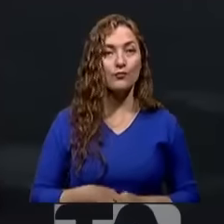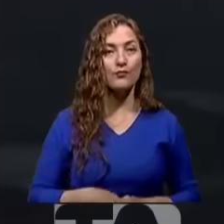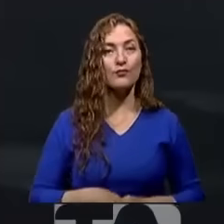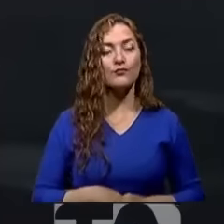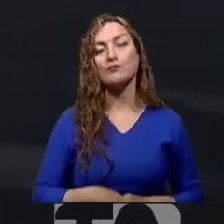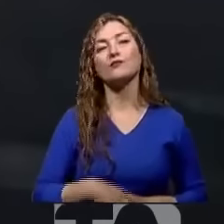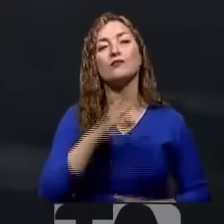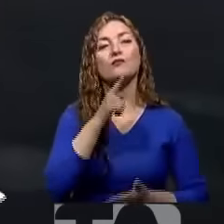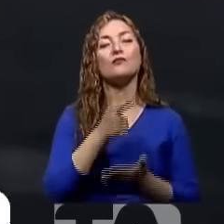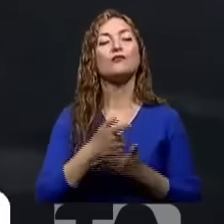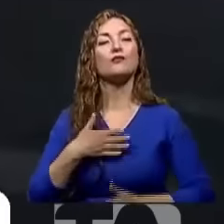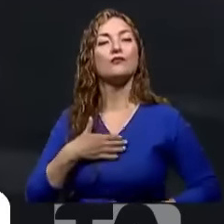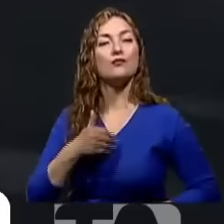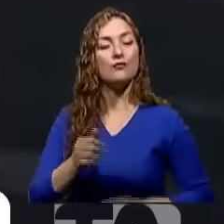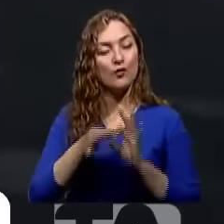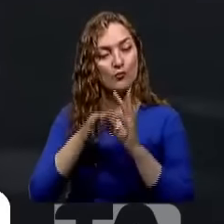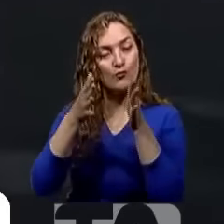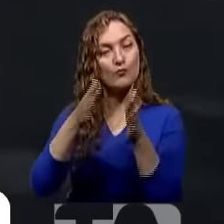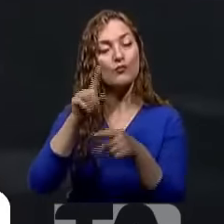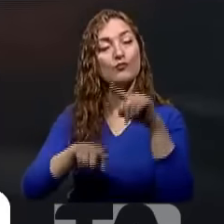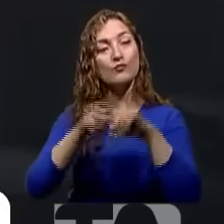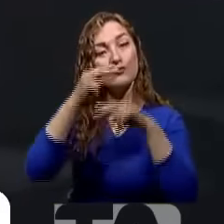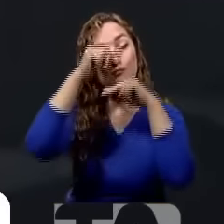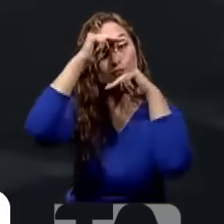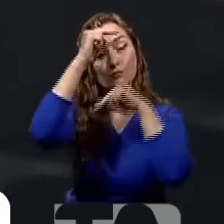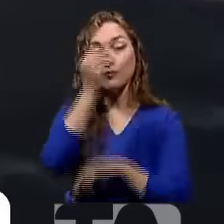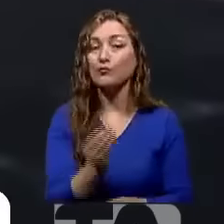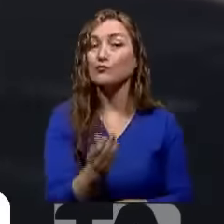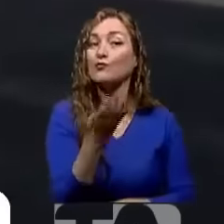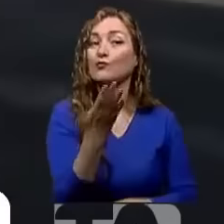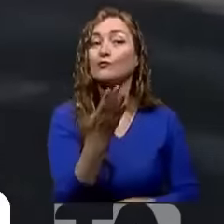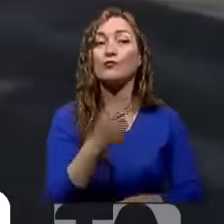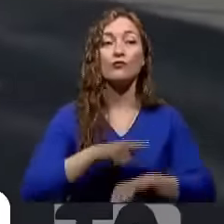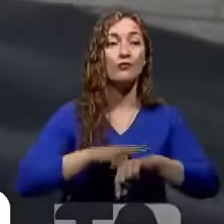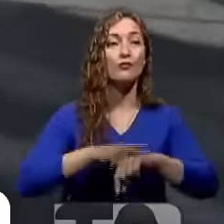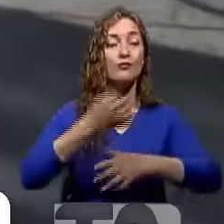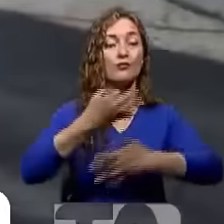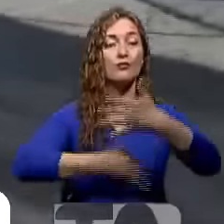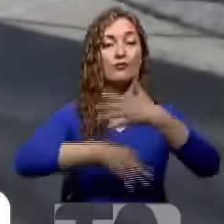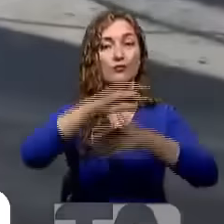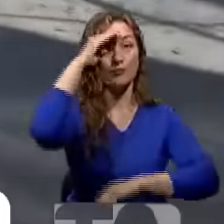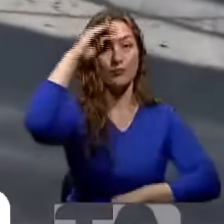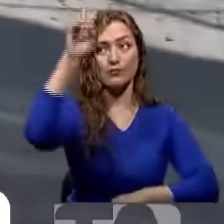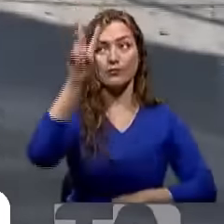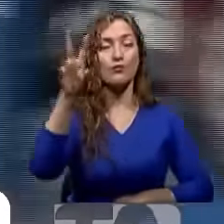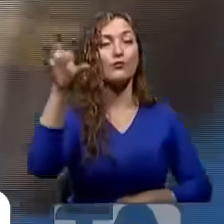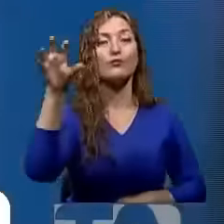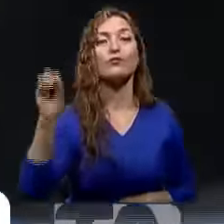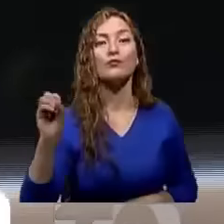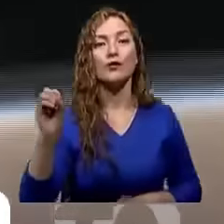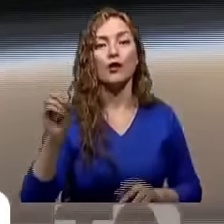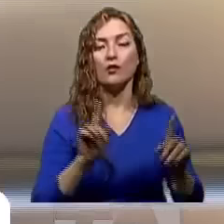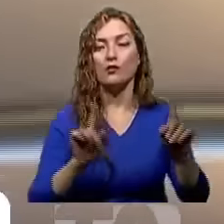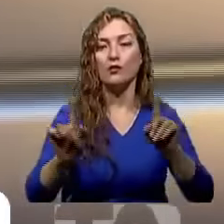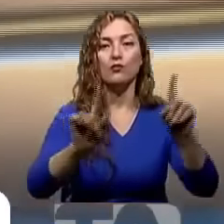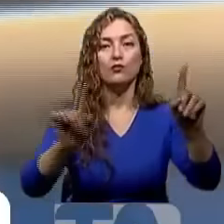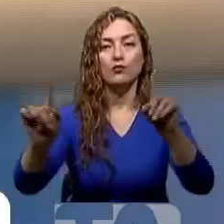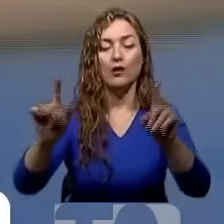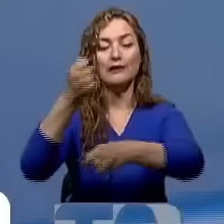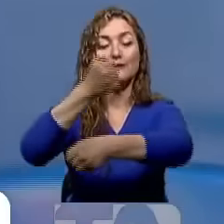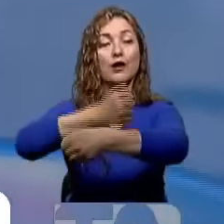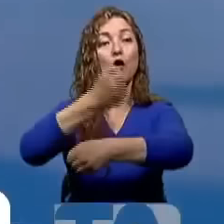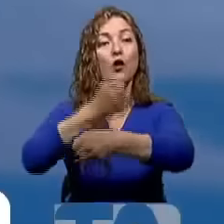Así es, ¿qué tal, compañeras, amigos televidentes? Muy buenos días. A esta hora son alrededor de 20 uniformados los que están desplegados aquí en San